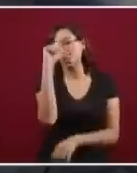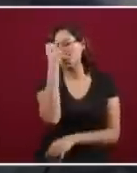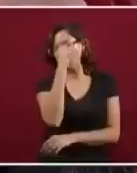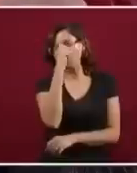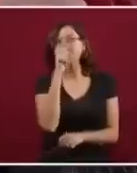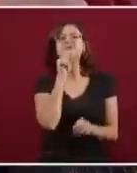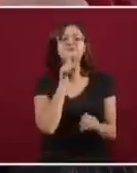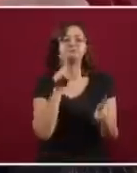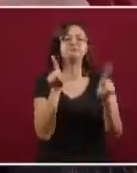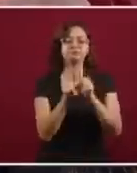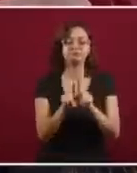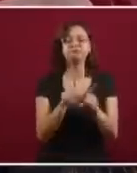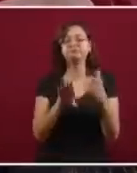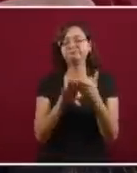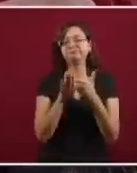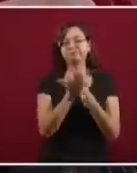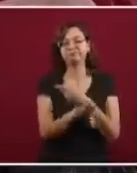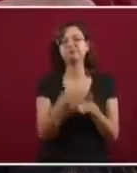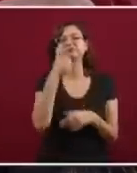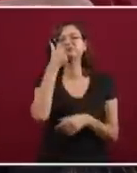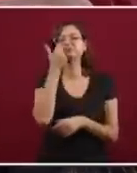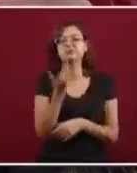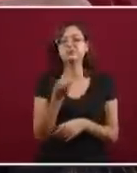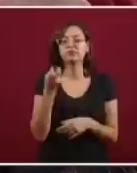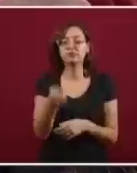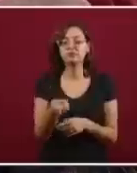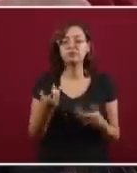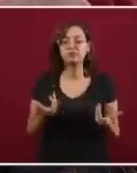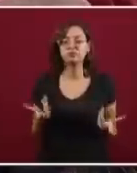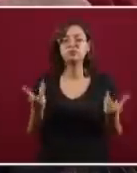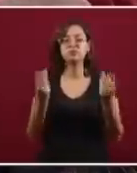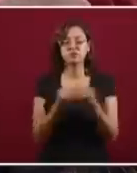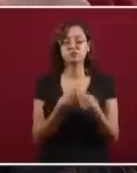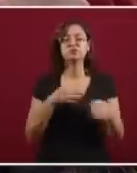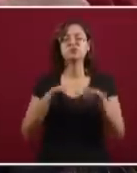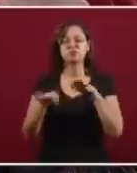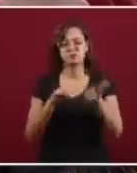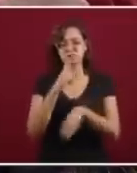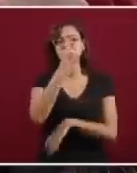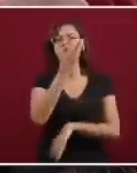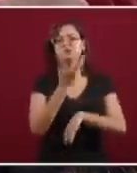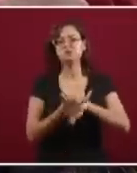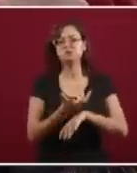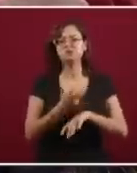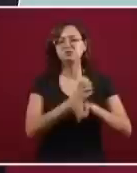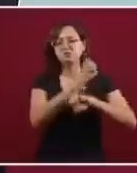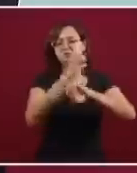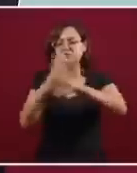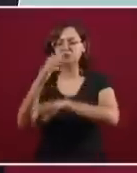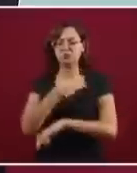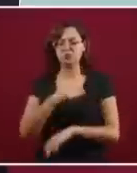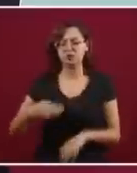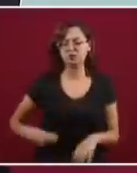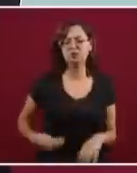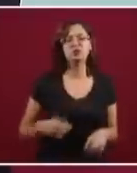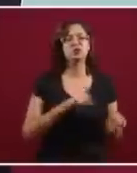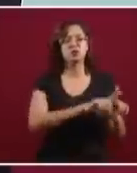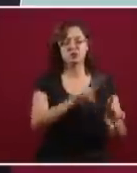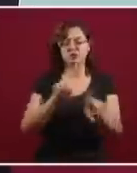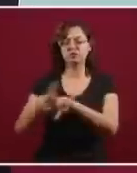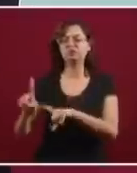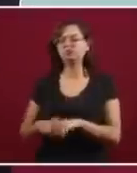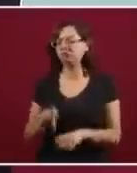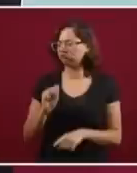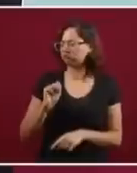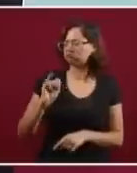entonces en ese sentido estamos trabajando de la mano al respuesta de estados y municipios y destacar la